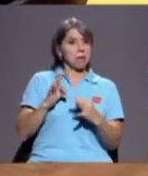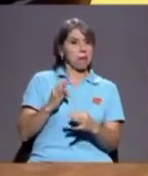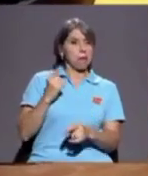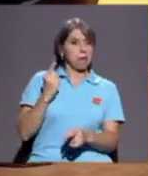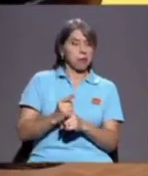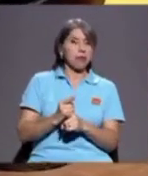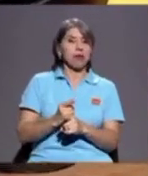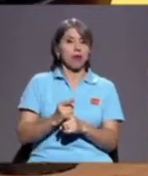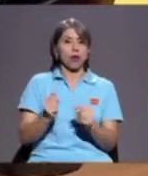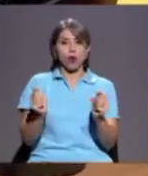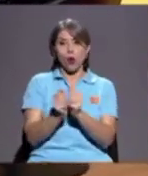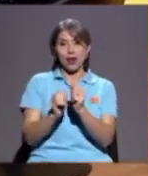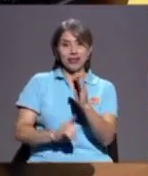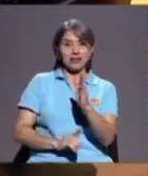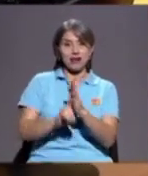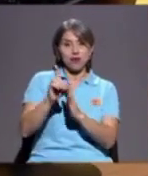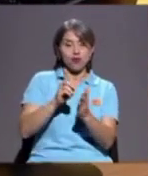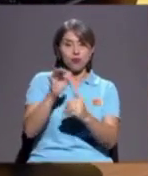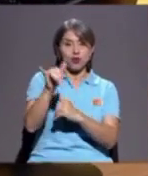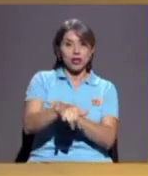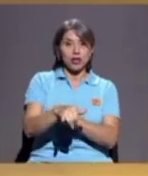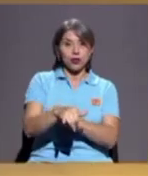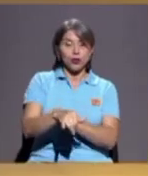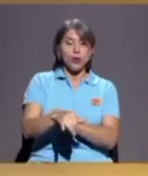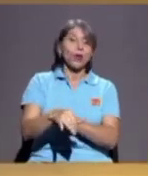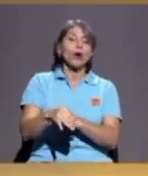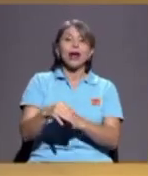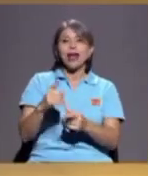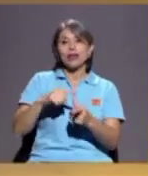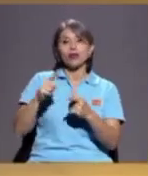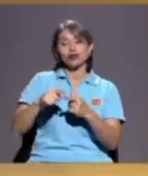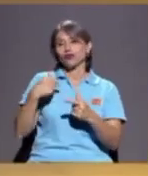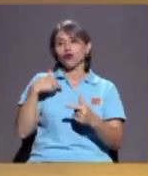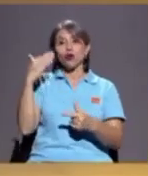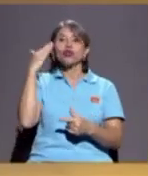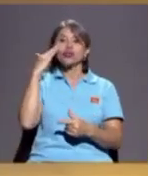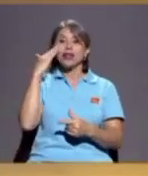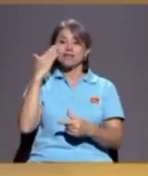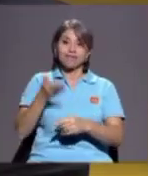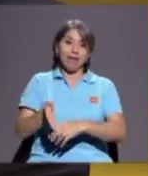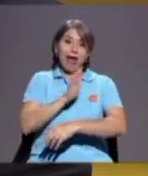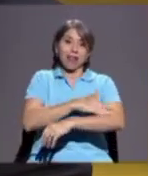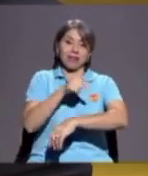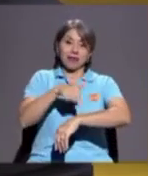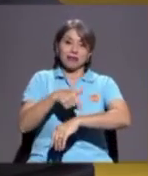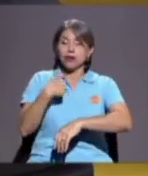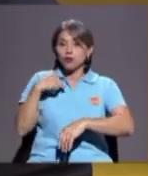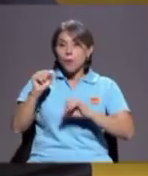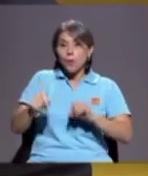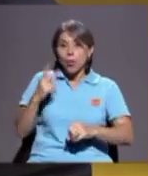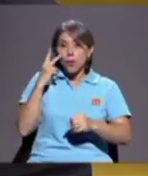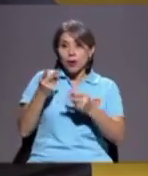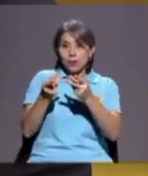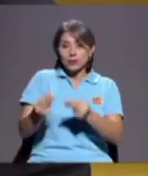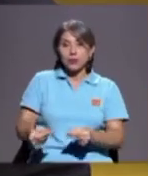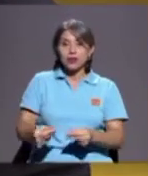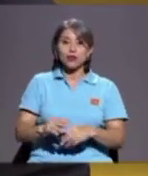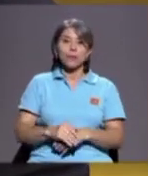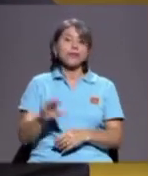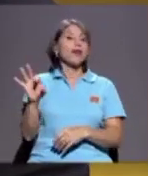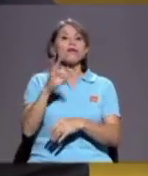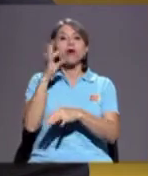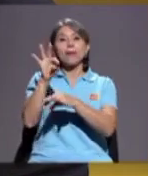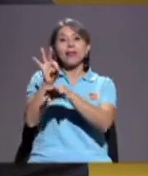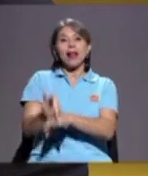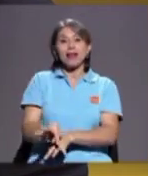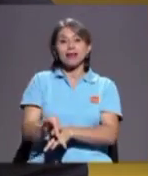un 20%, ¿verdad? Entonces yo lo sé de antemano, ¿verdad? Entonces, y eso lo puedo ver en el presupuesto. En la forma tradicional que se elaboran los presupuestos, eso